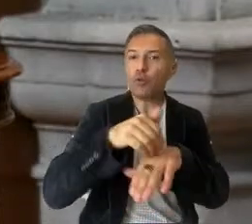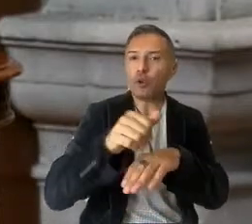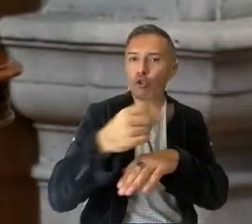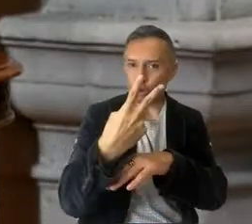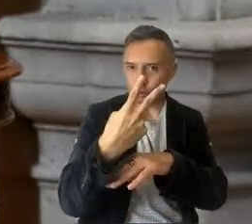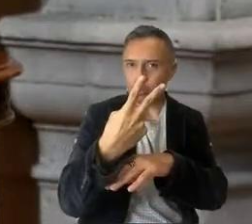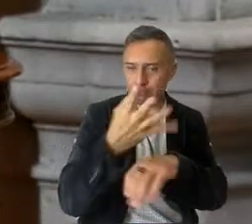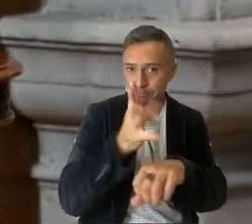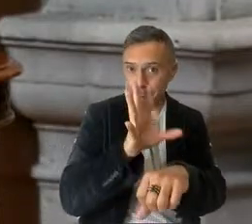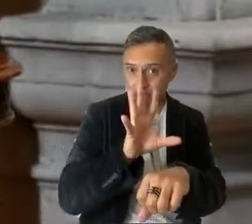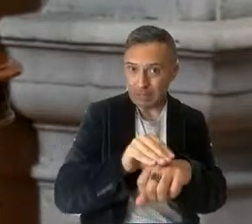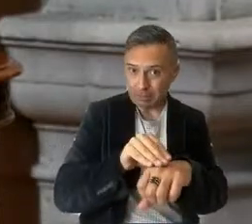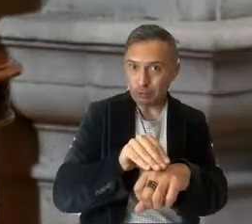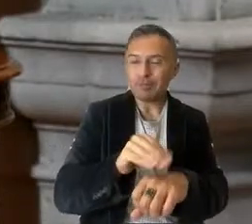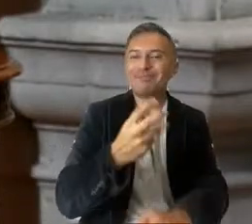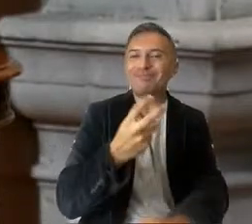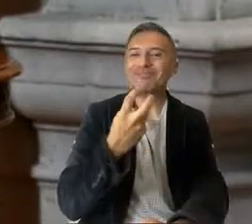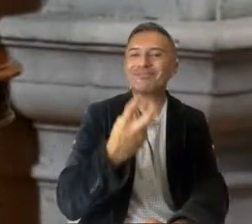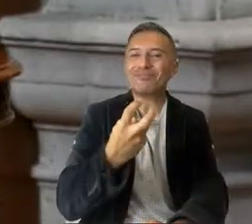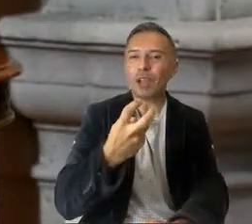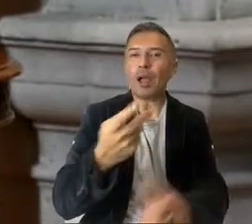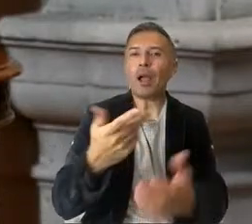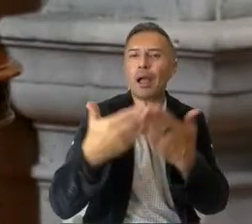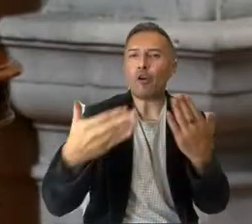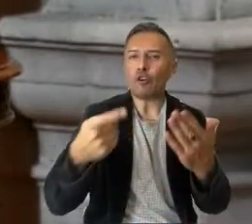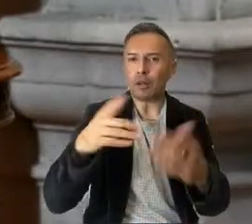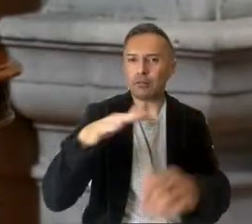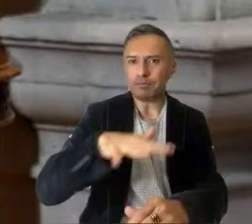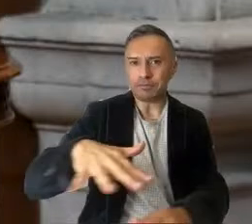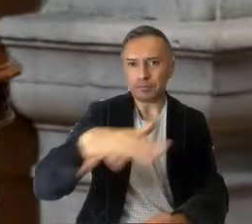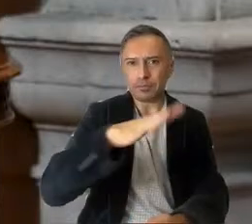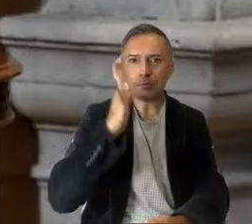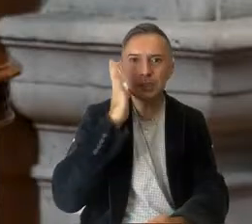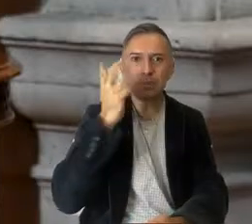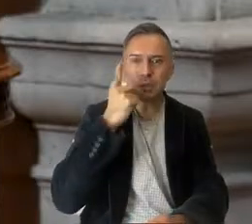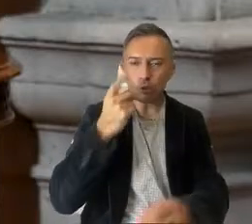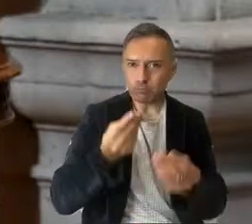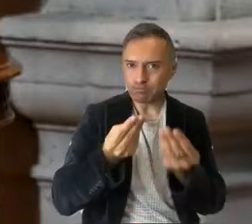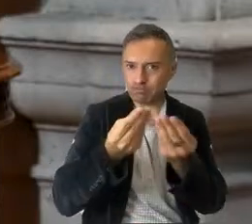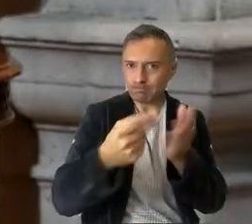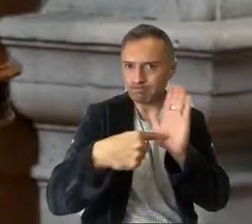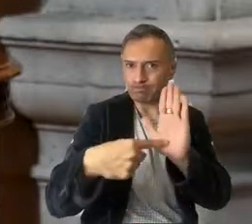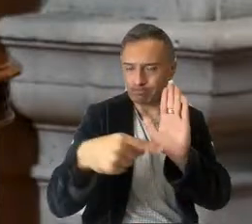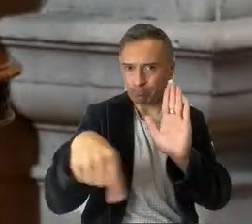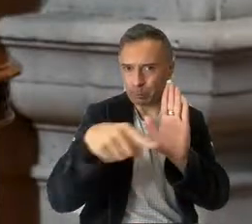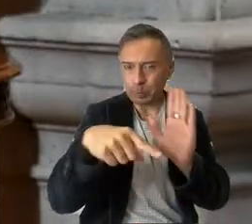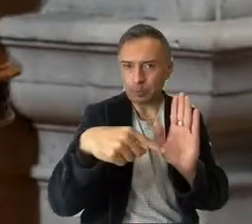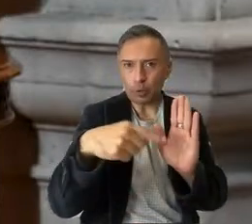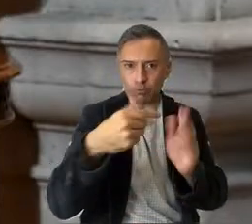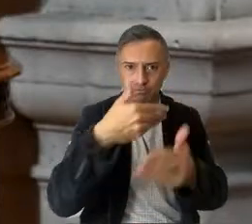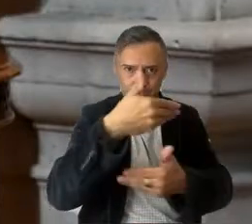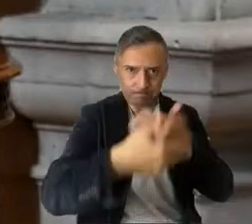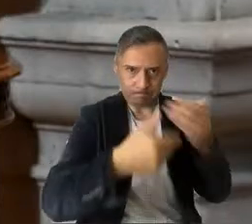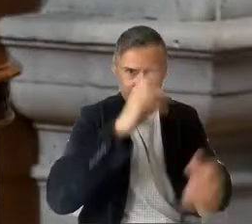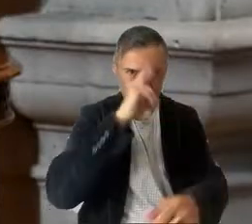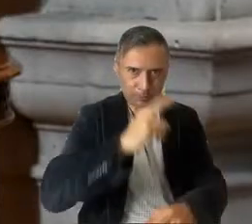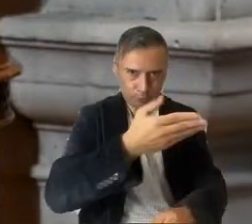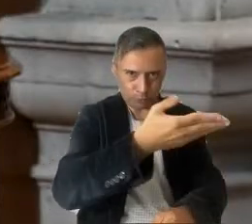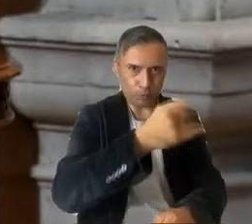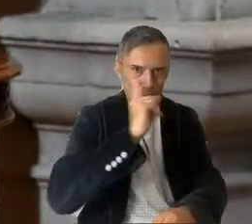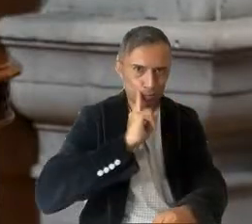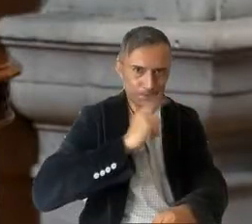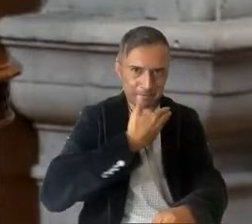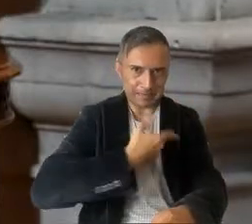México, me permito someter a la consideración de esta honorable legislatura, por el digno conducto de usted,